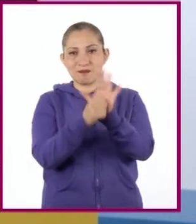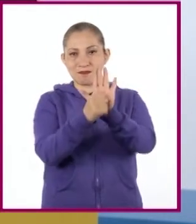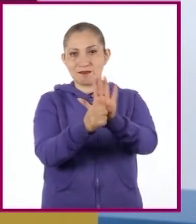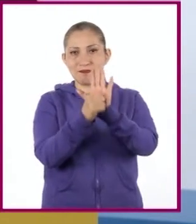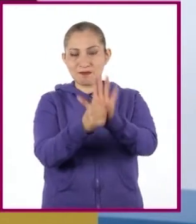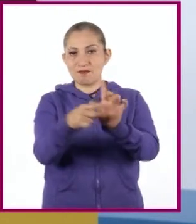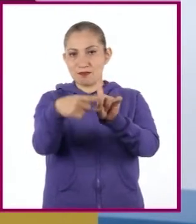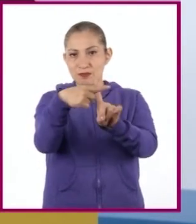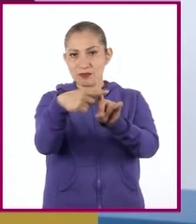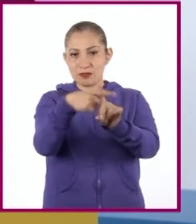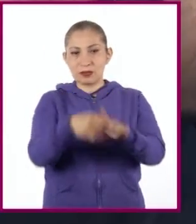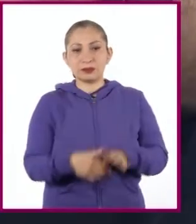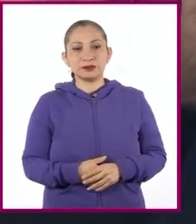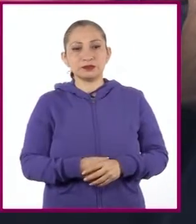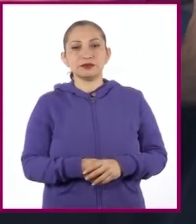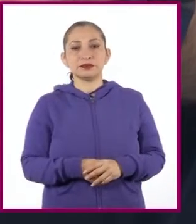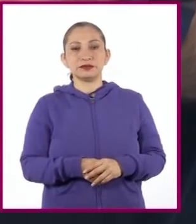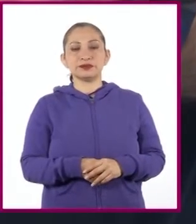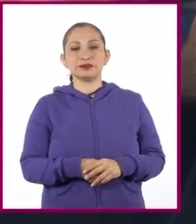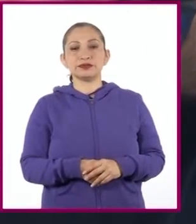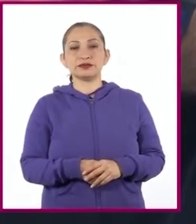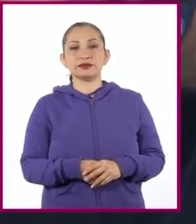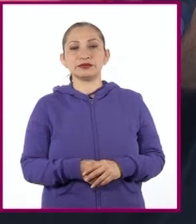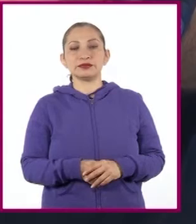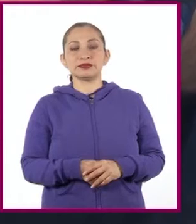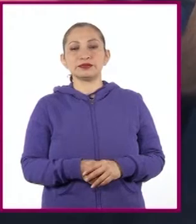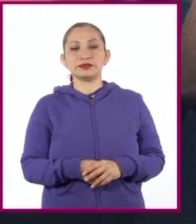de positivo.